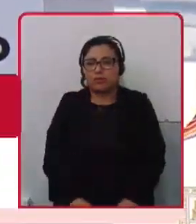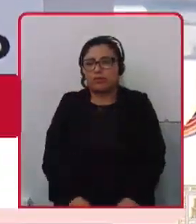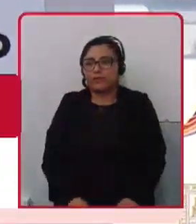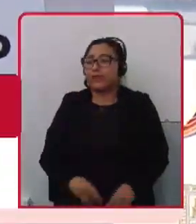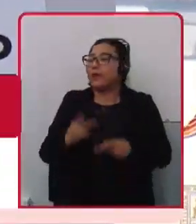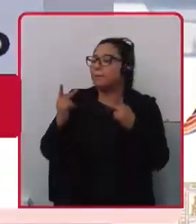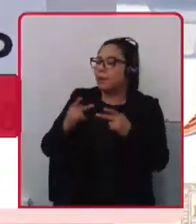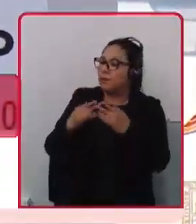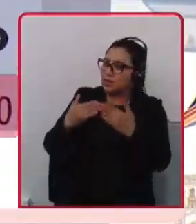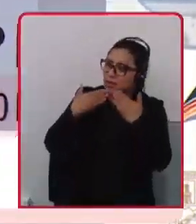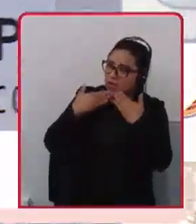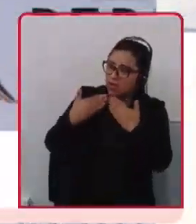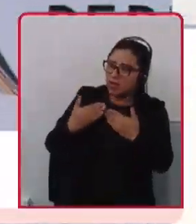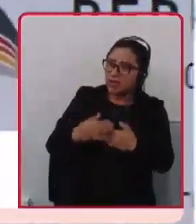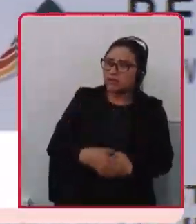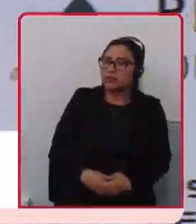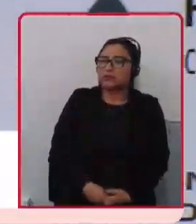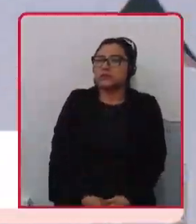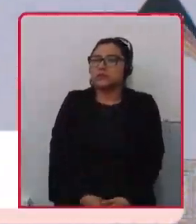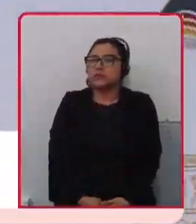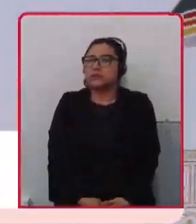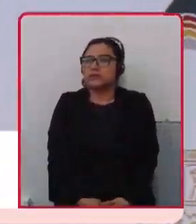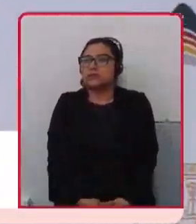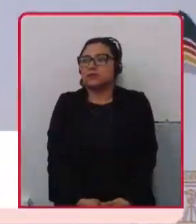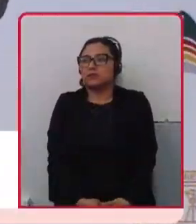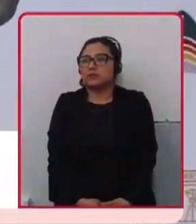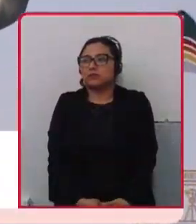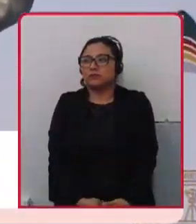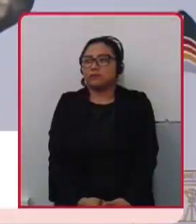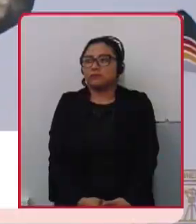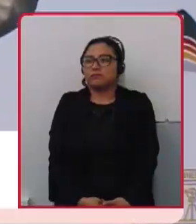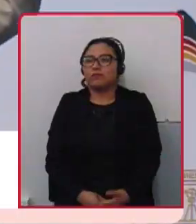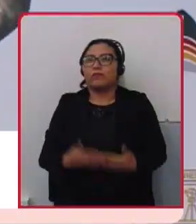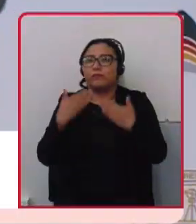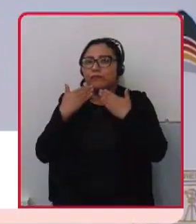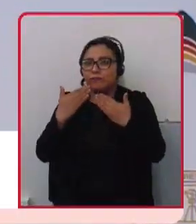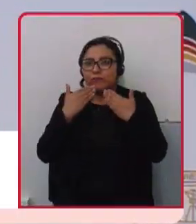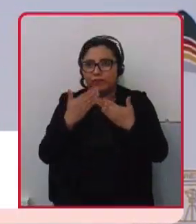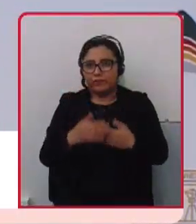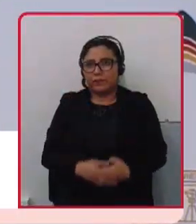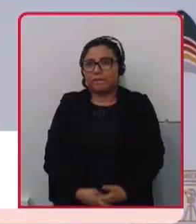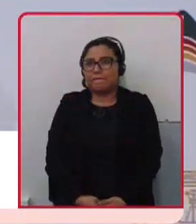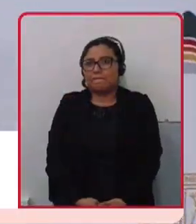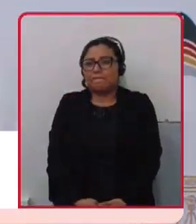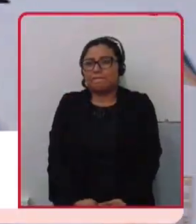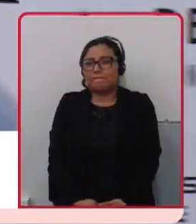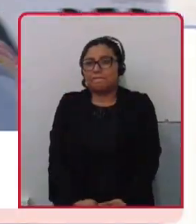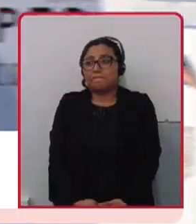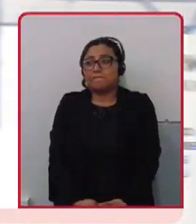Perfecto. Muchísimas gracias, Walter. Te agradezco.